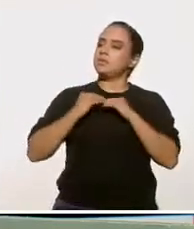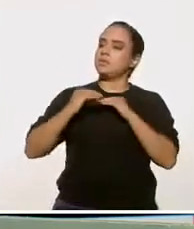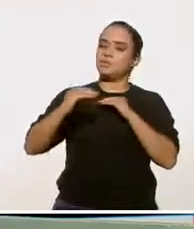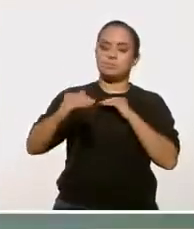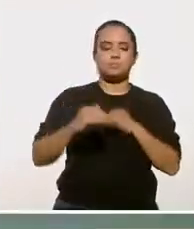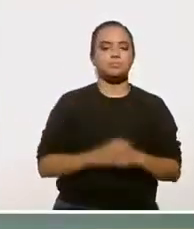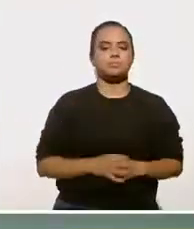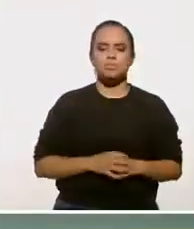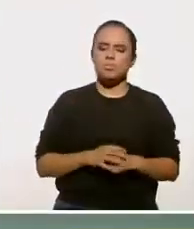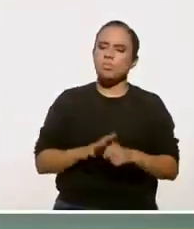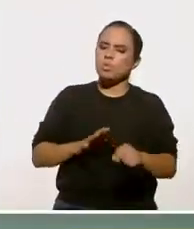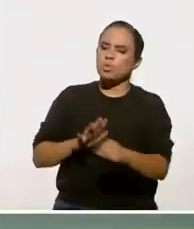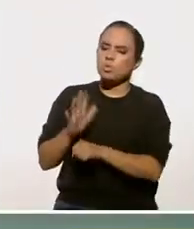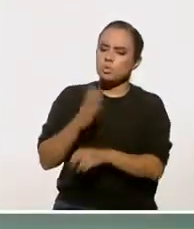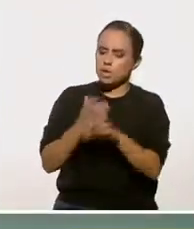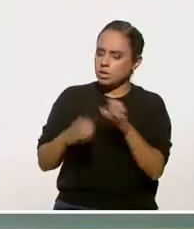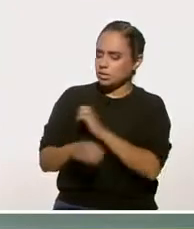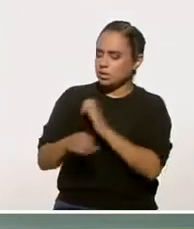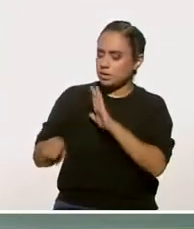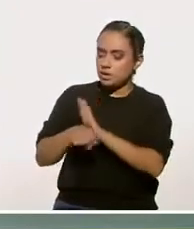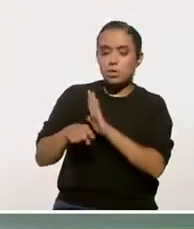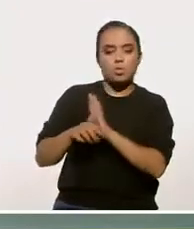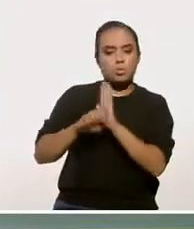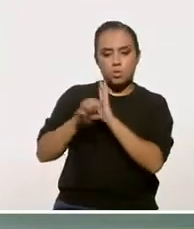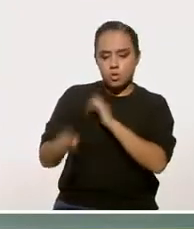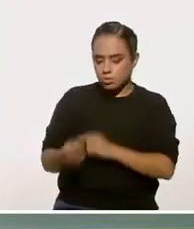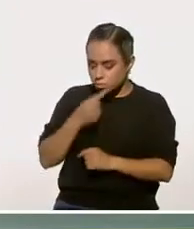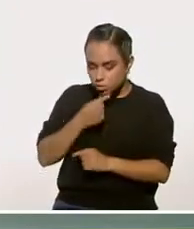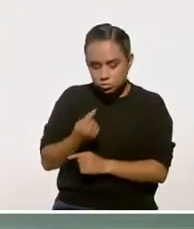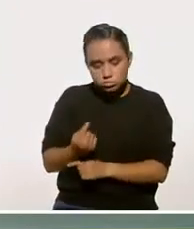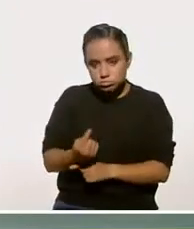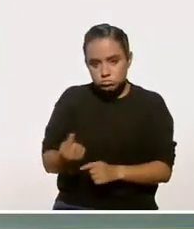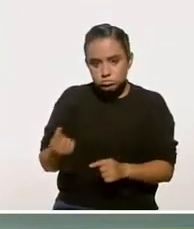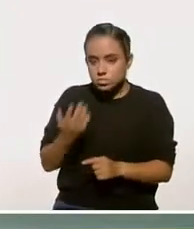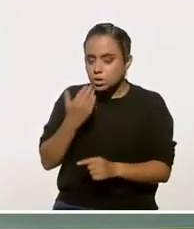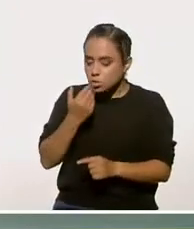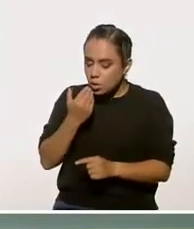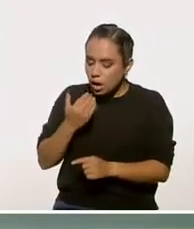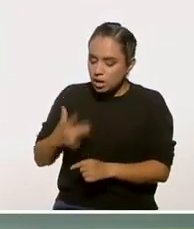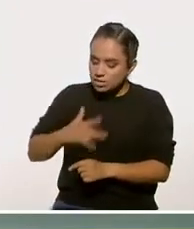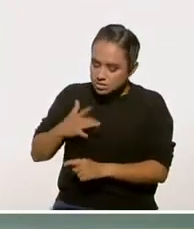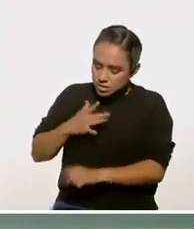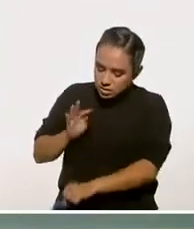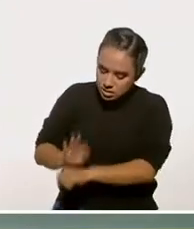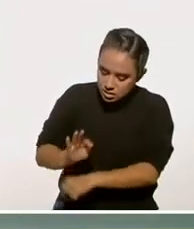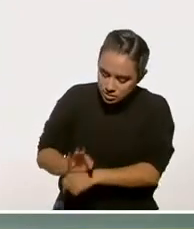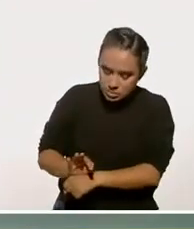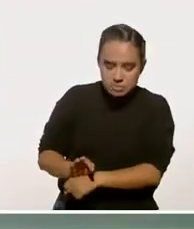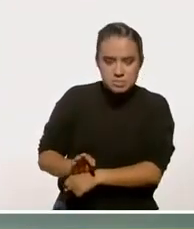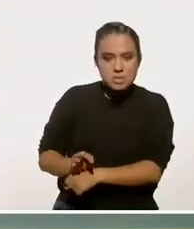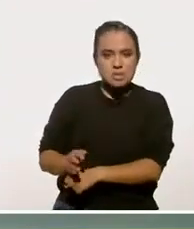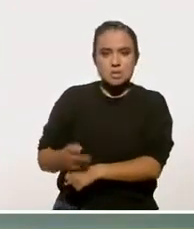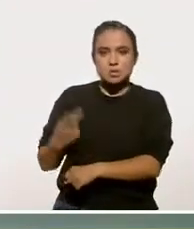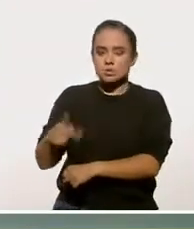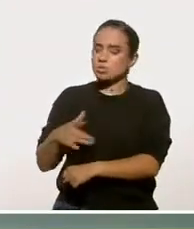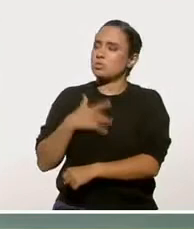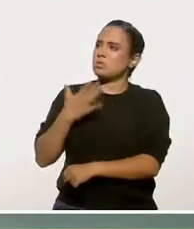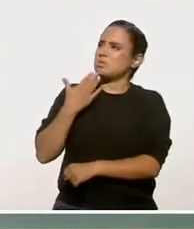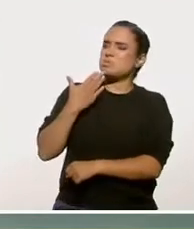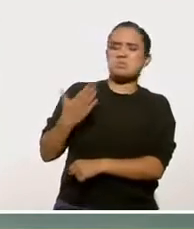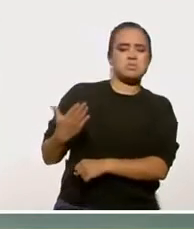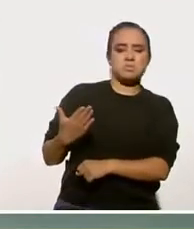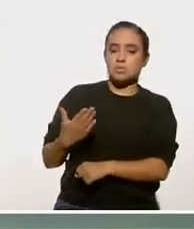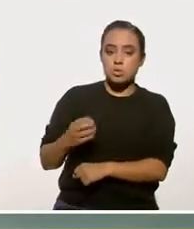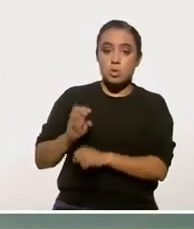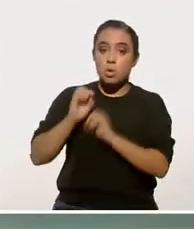consecuencias podría haber en un niño que no tiene este tipo de bienestar en la primera infancia, si no desarrolla